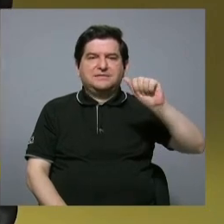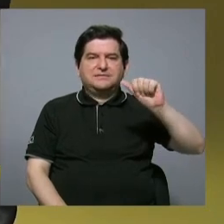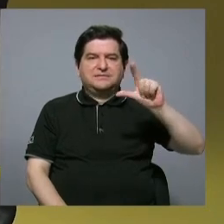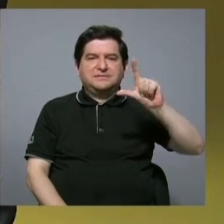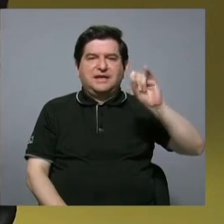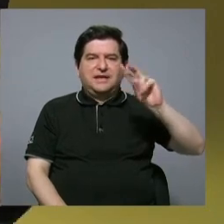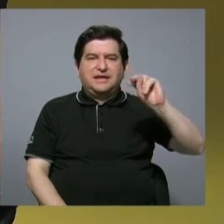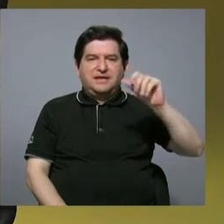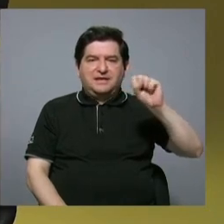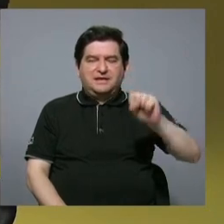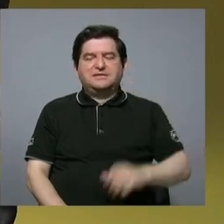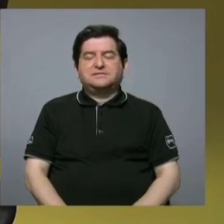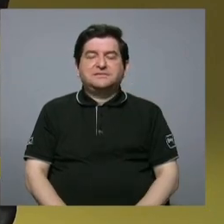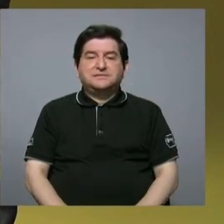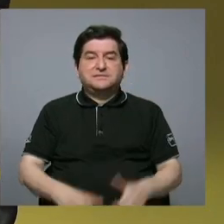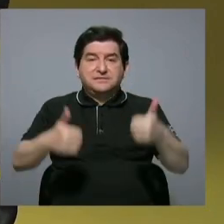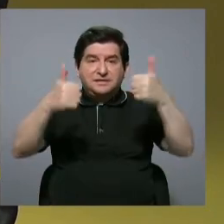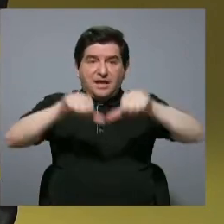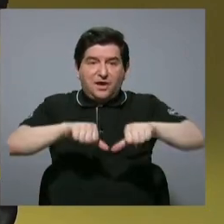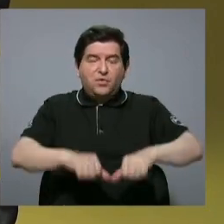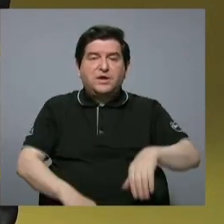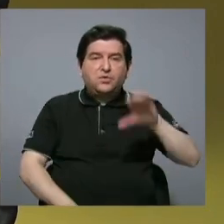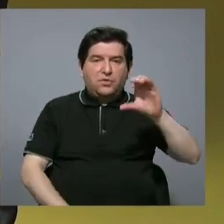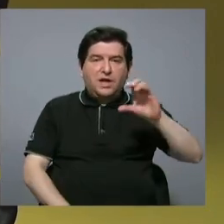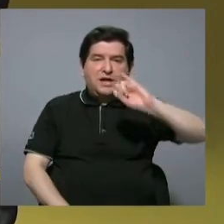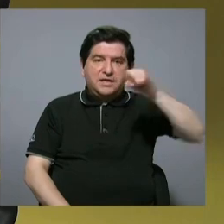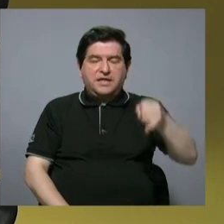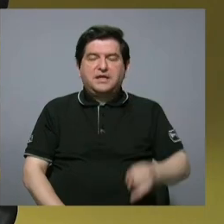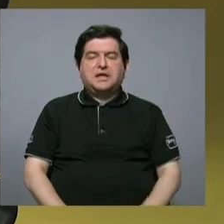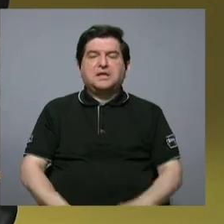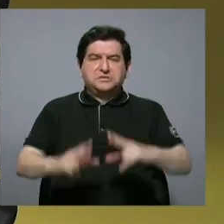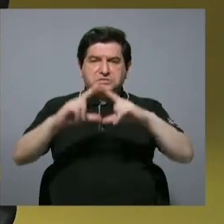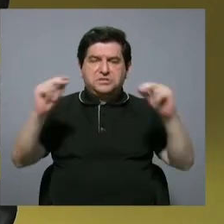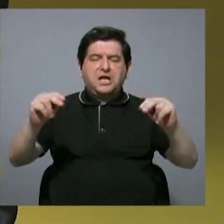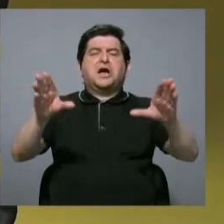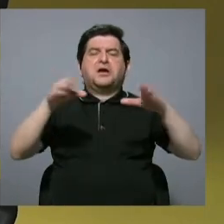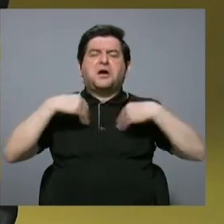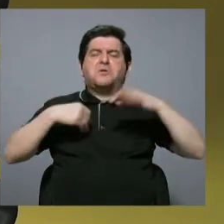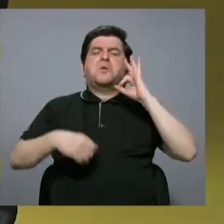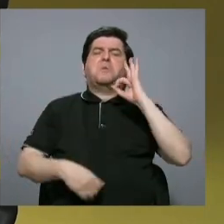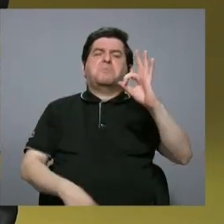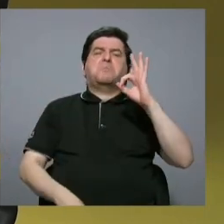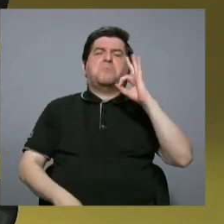tratado Caña-Jerez fue muy bien recibido en Nicaragua, ¿verdad? Así lo dicen